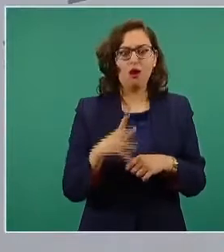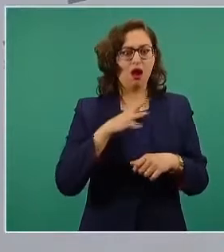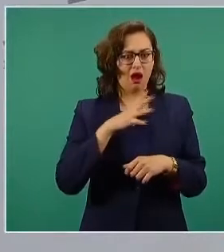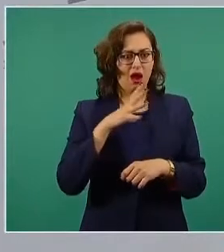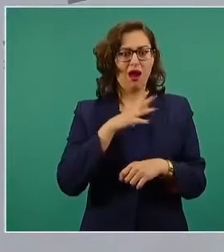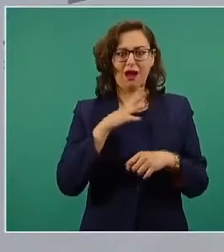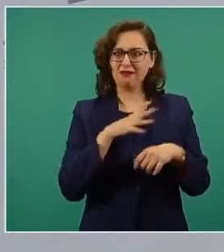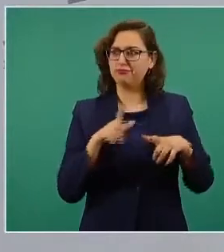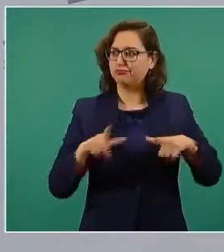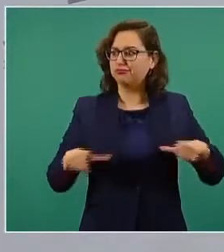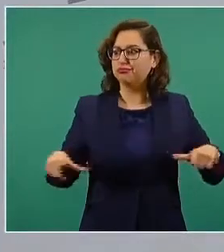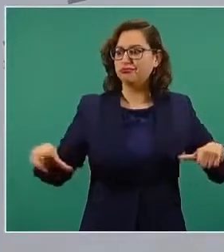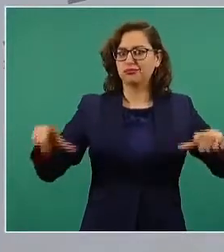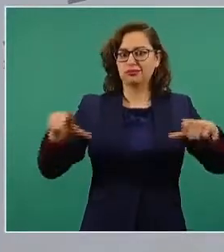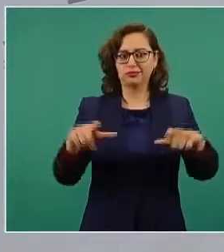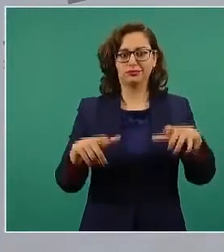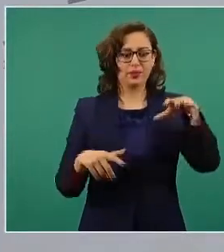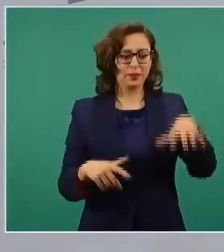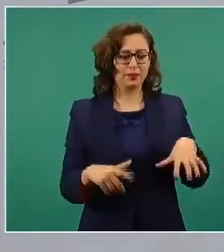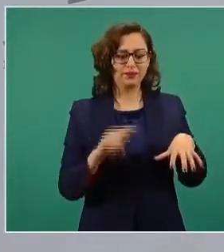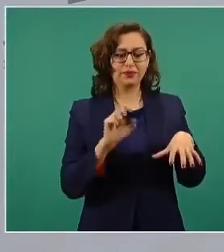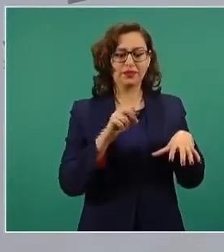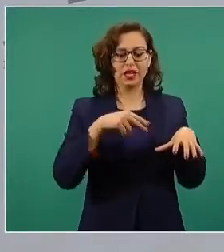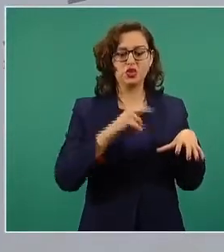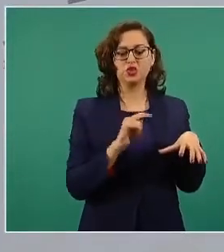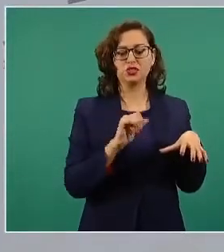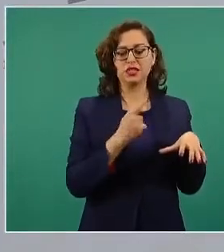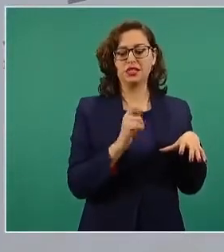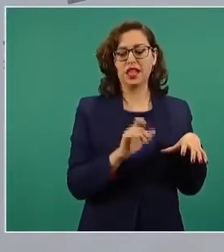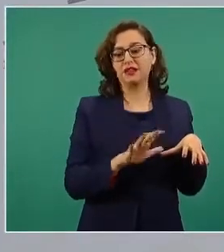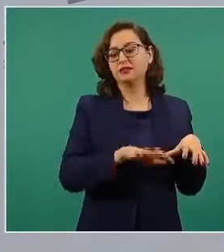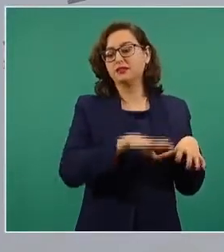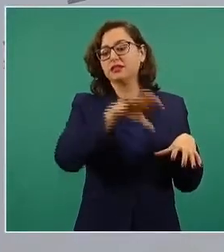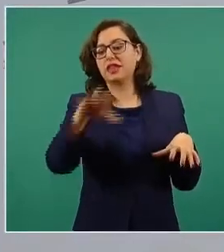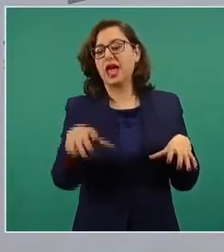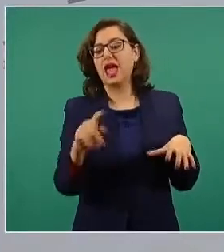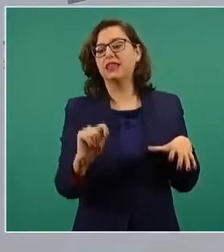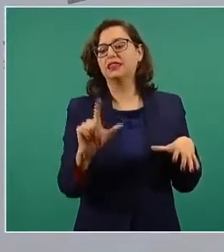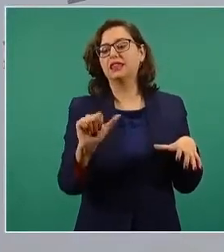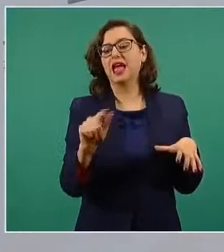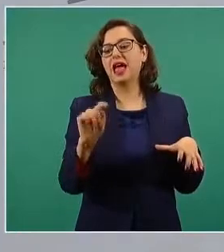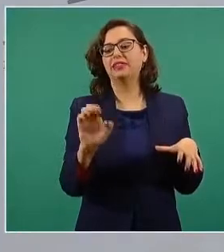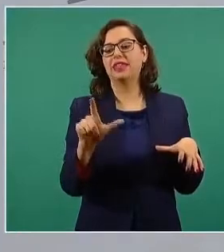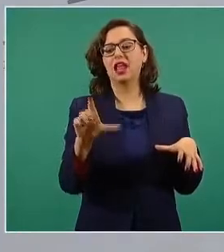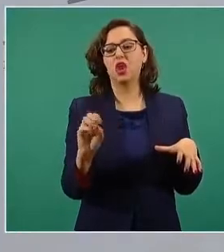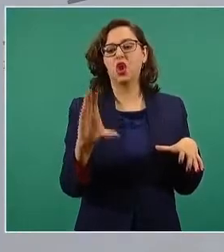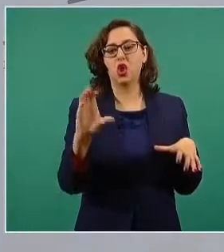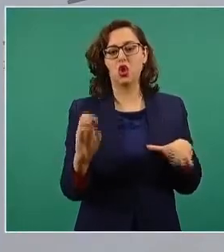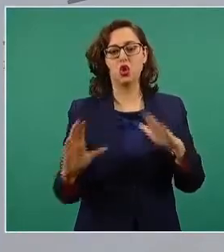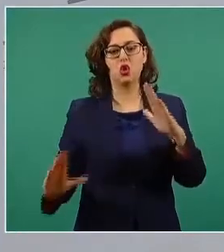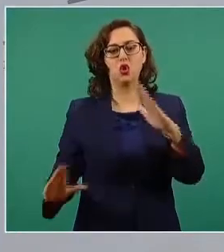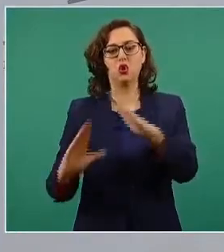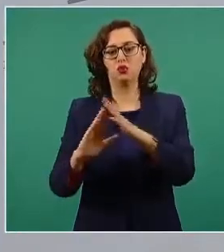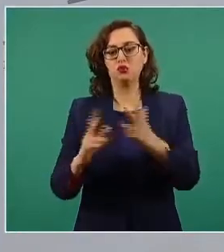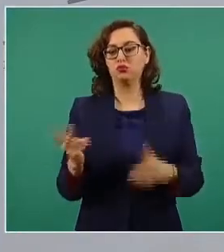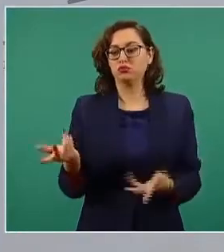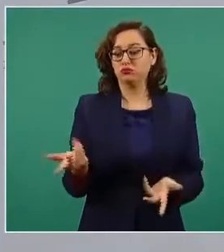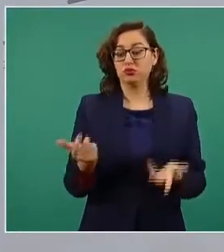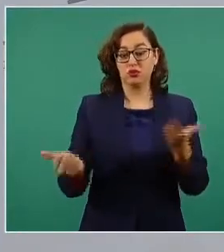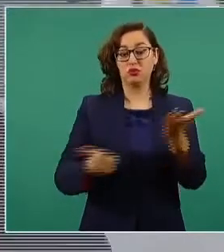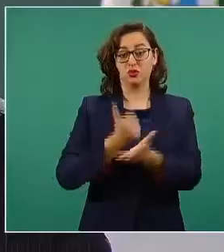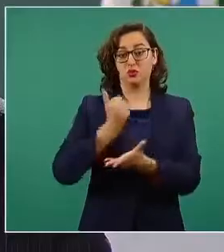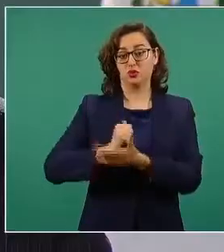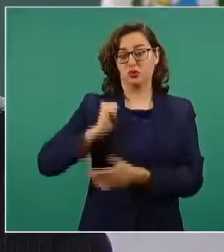Tenochtitlán, en la segunda Tlatelolco, ambas ciudades mexicas.